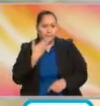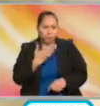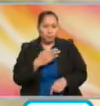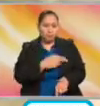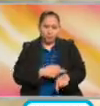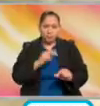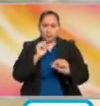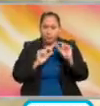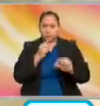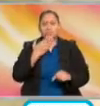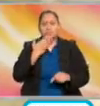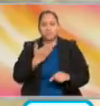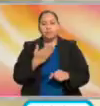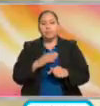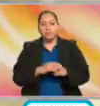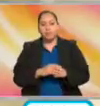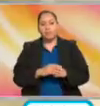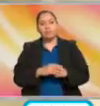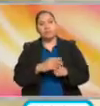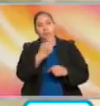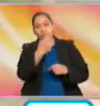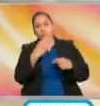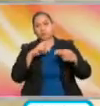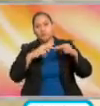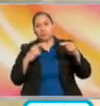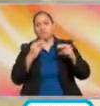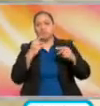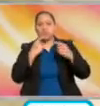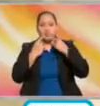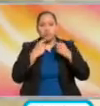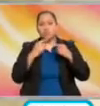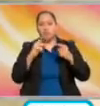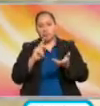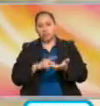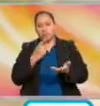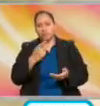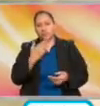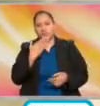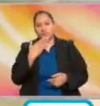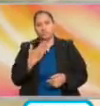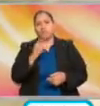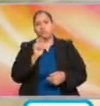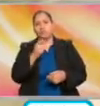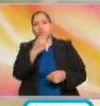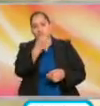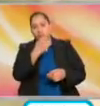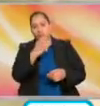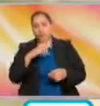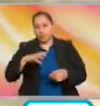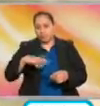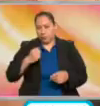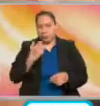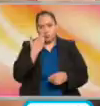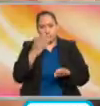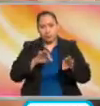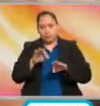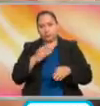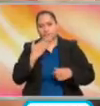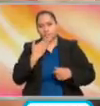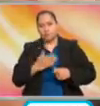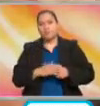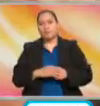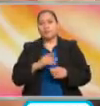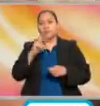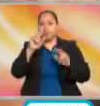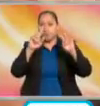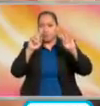van reconstruyendo las relaciones y que hay una intención de trabajo entre los dos países. Oye, hablando precisamente del